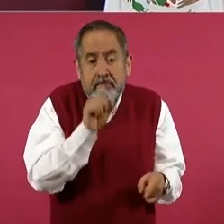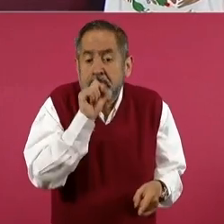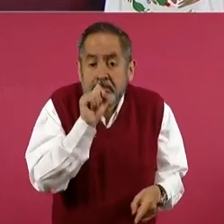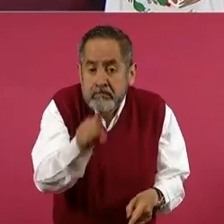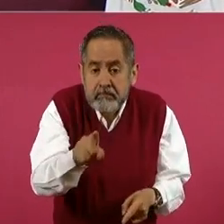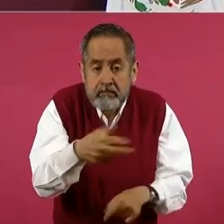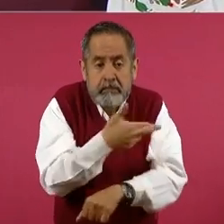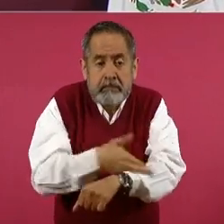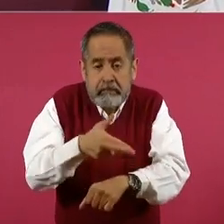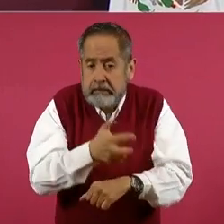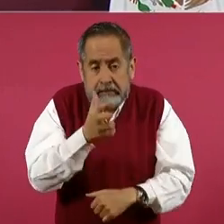Salinas.